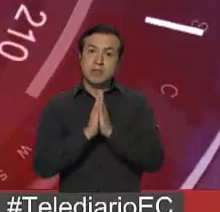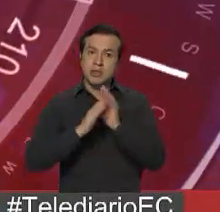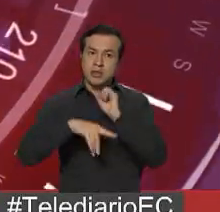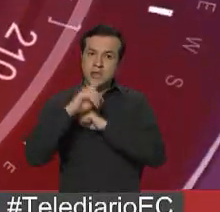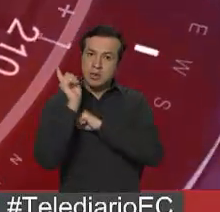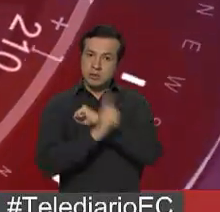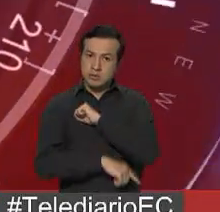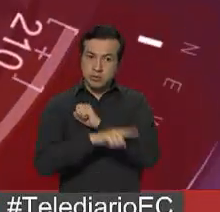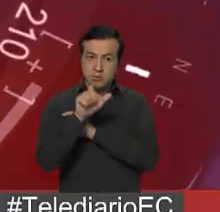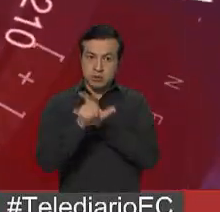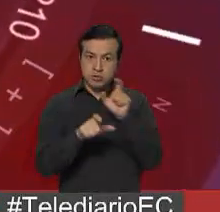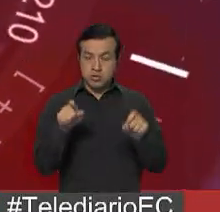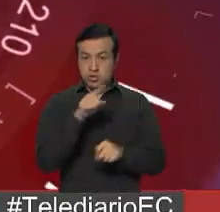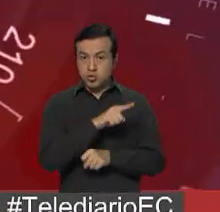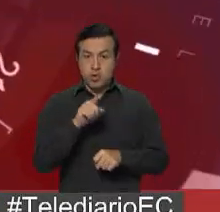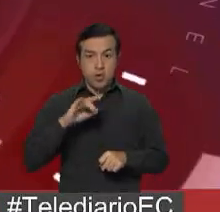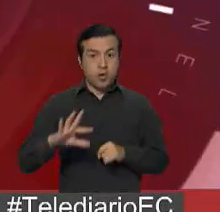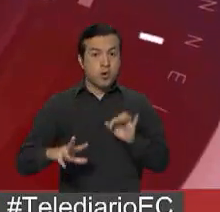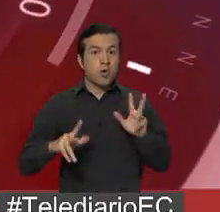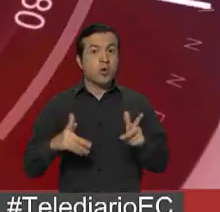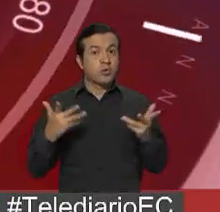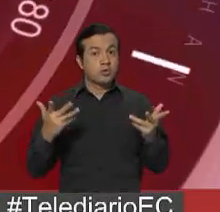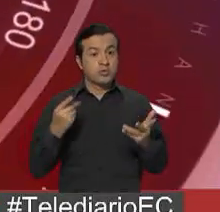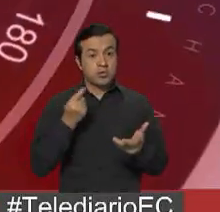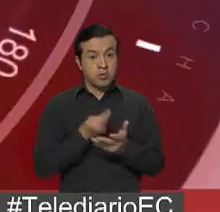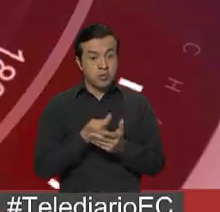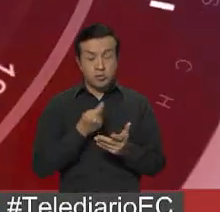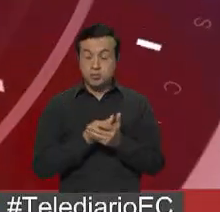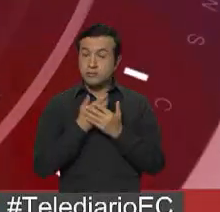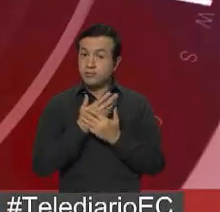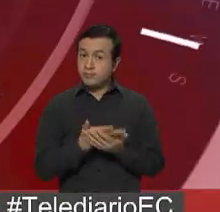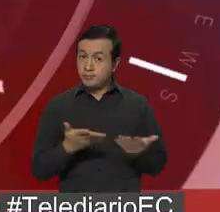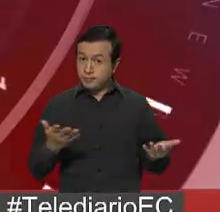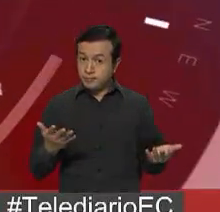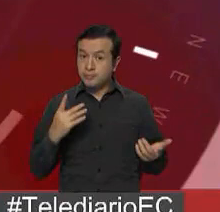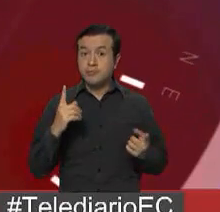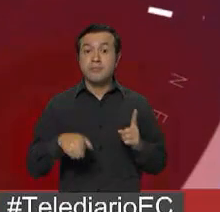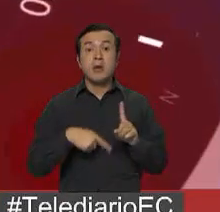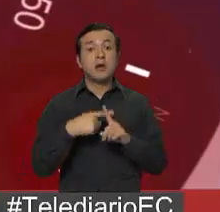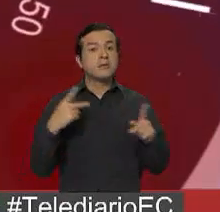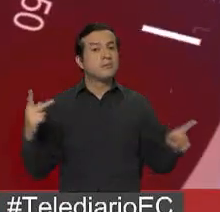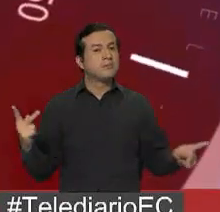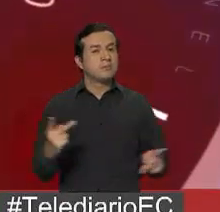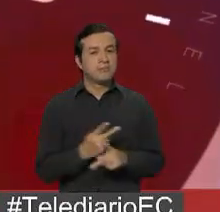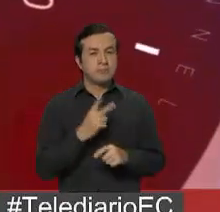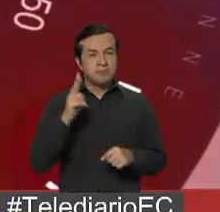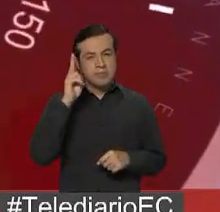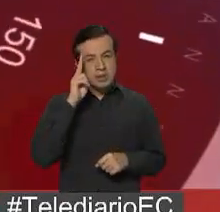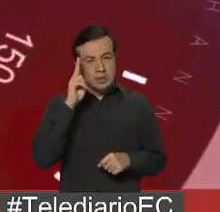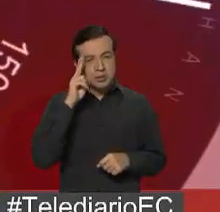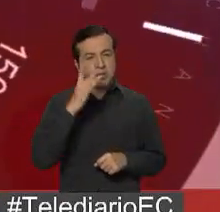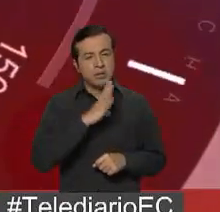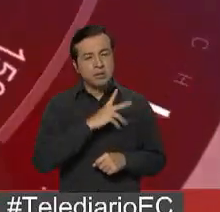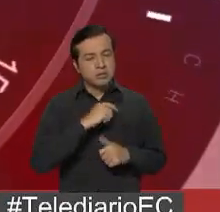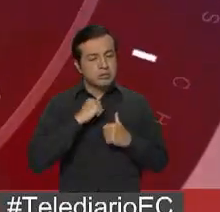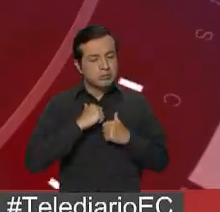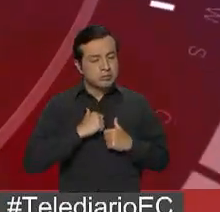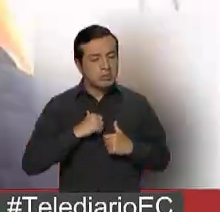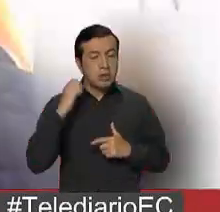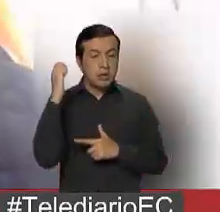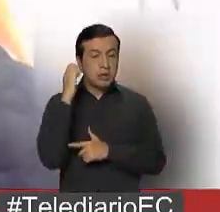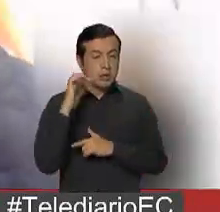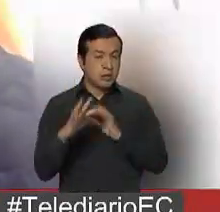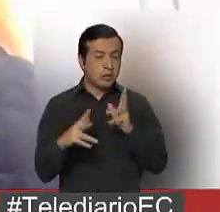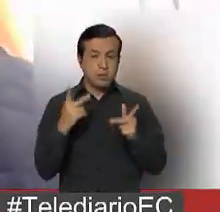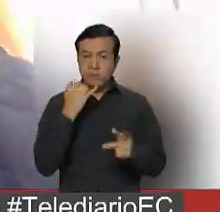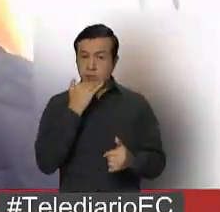justicia para quienes roban dineros públicos en compras de insumos médicos y más grave aún aprovechándose del dolor ajeno y la emergencia